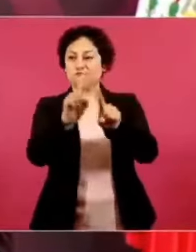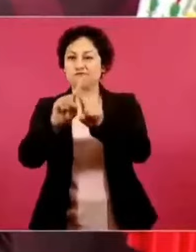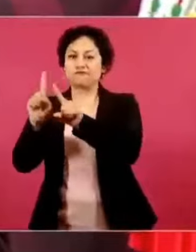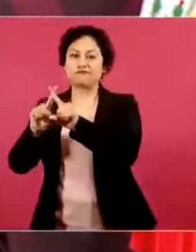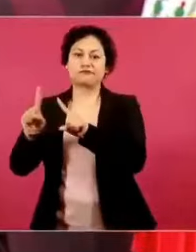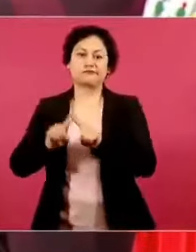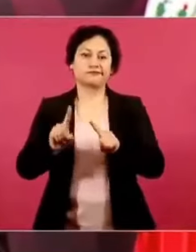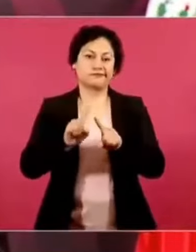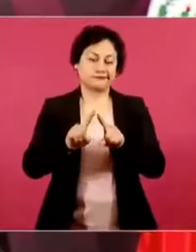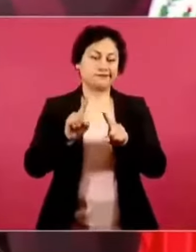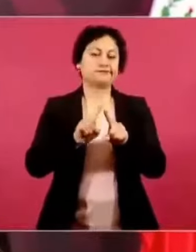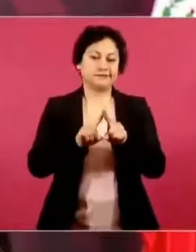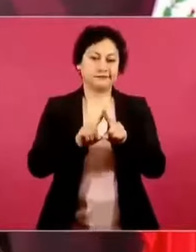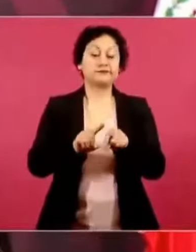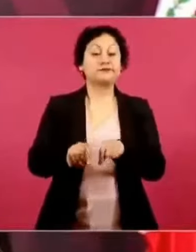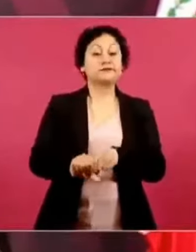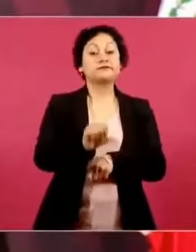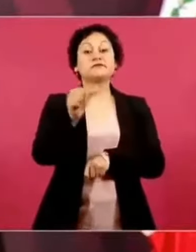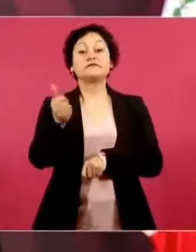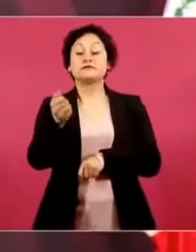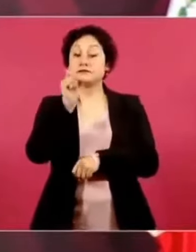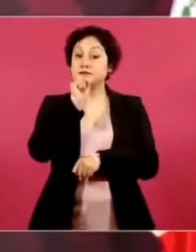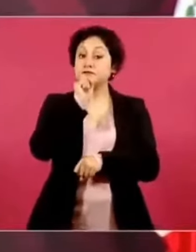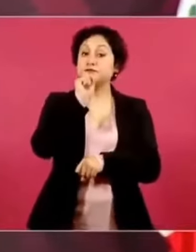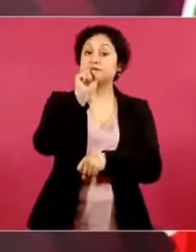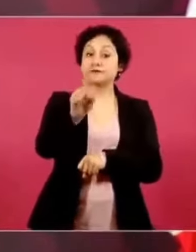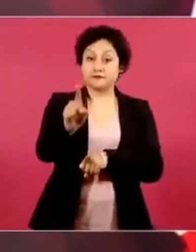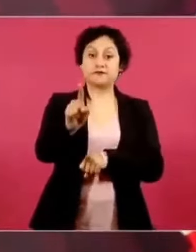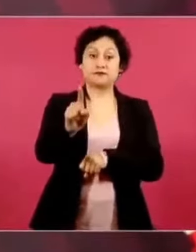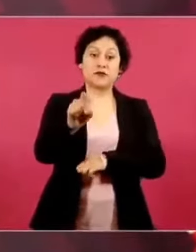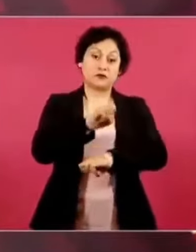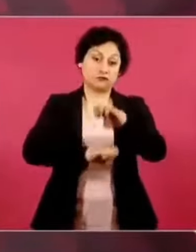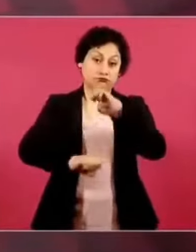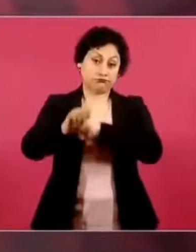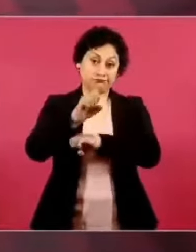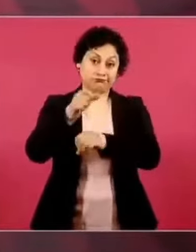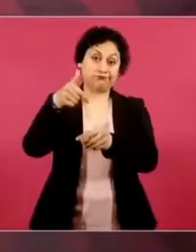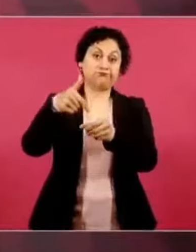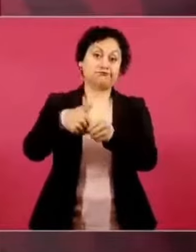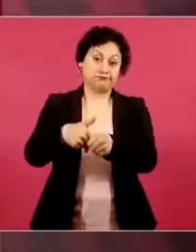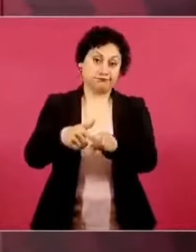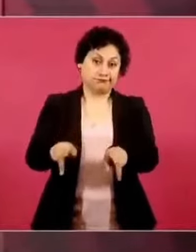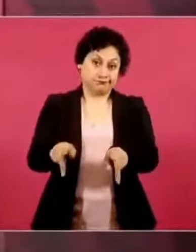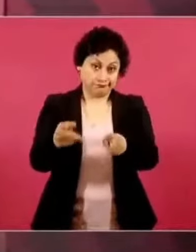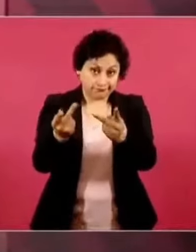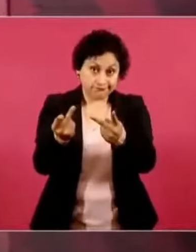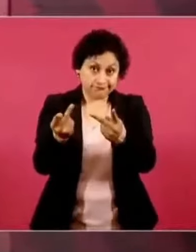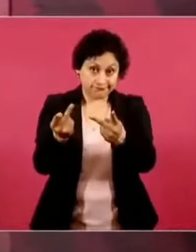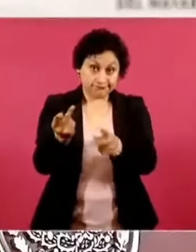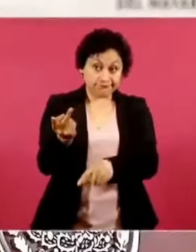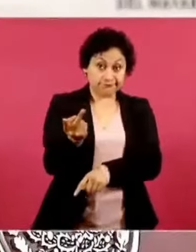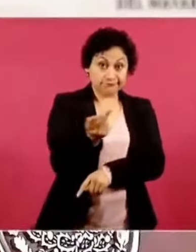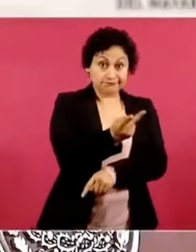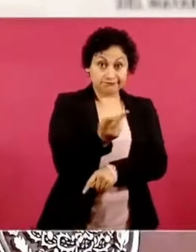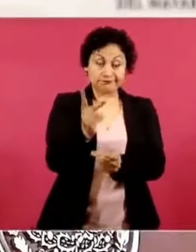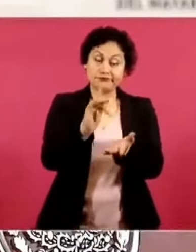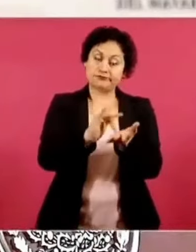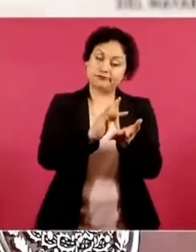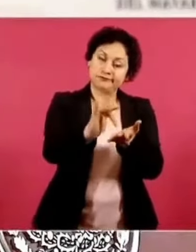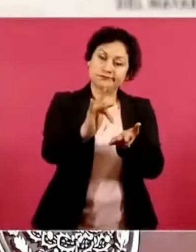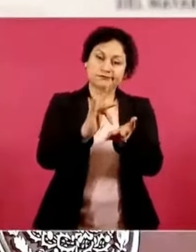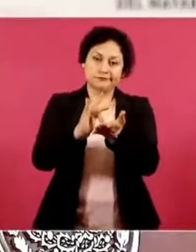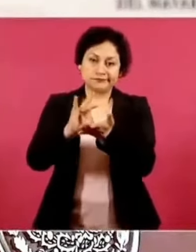distribuyen combustibles porque Eh Esto nos ha permitido